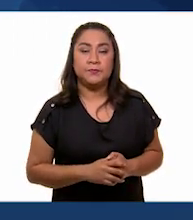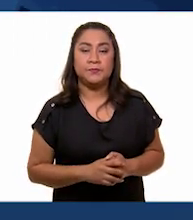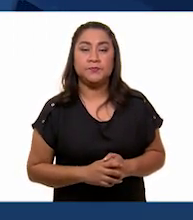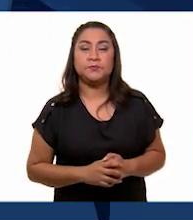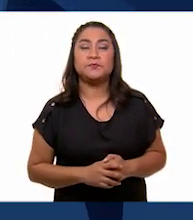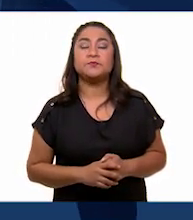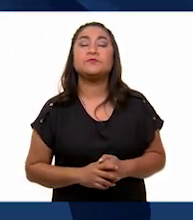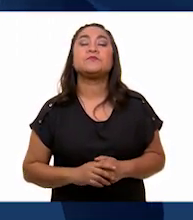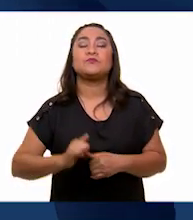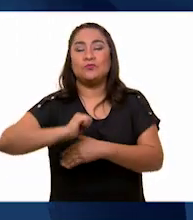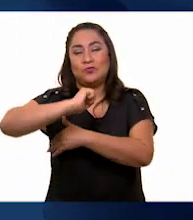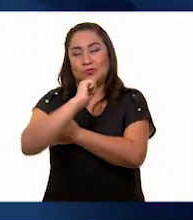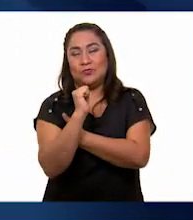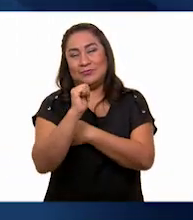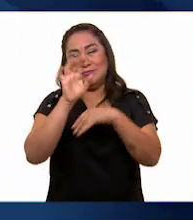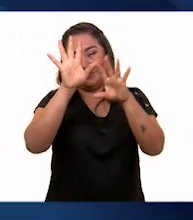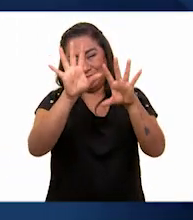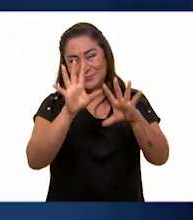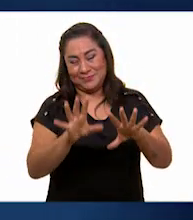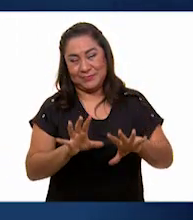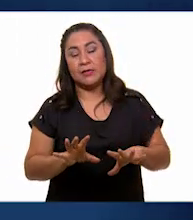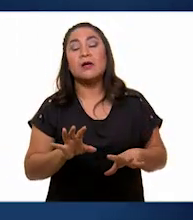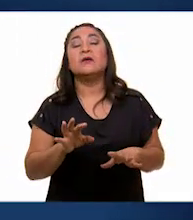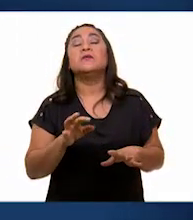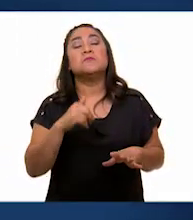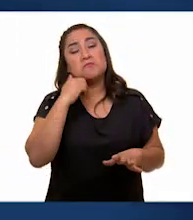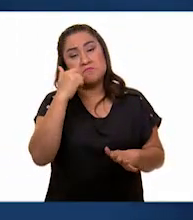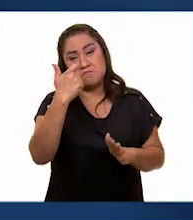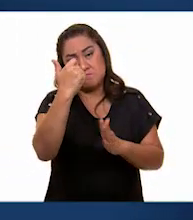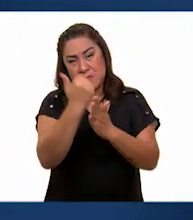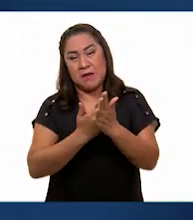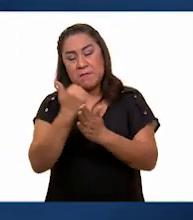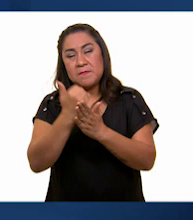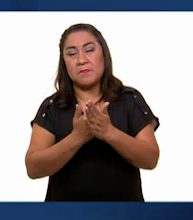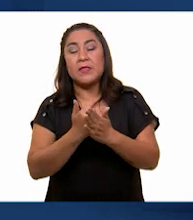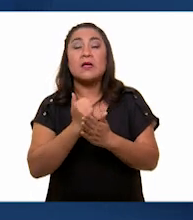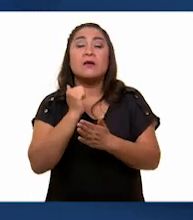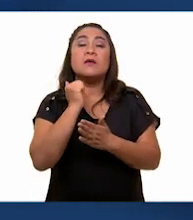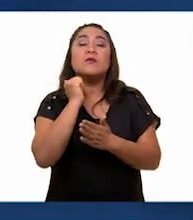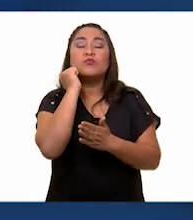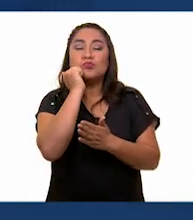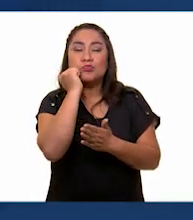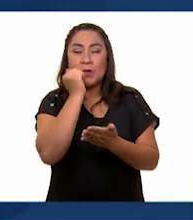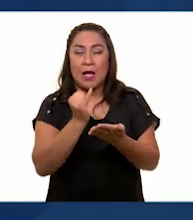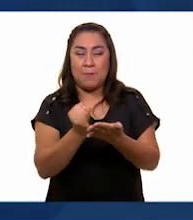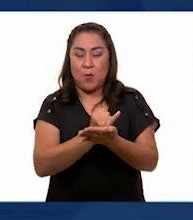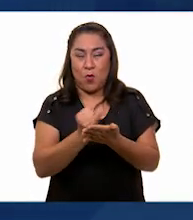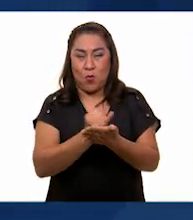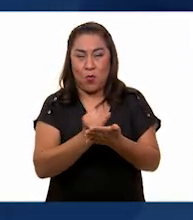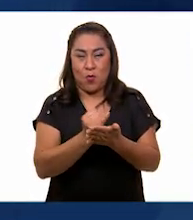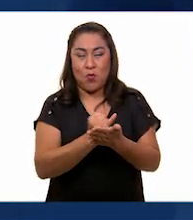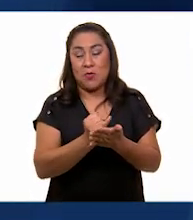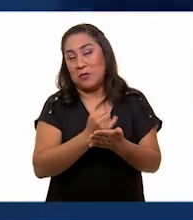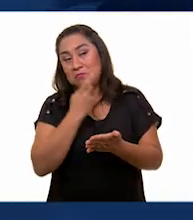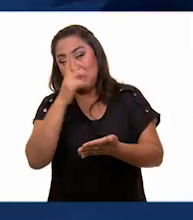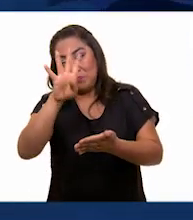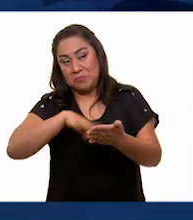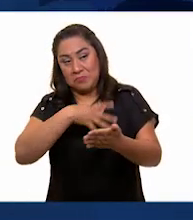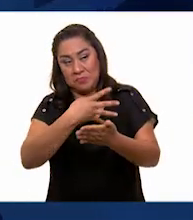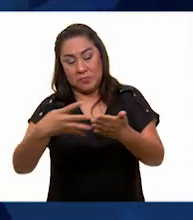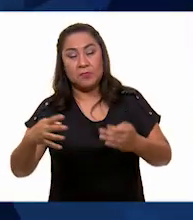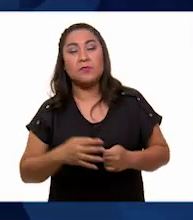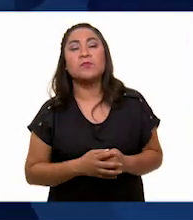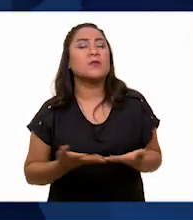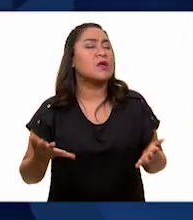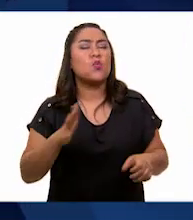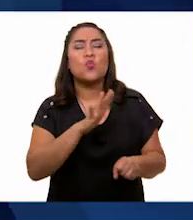En el almacén La Barrotera pusieron una oferta de paquetes de jabón para tocador de acuerdo con la información de la tabla.